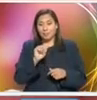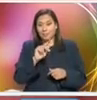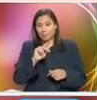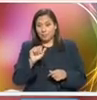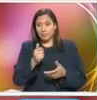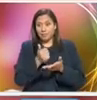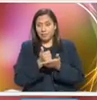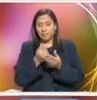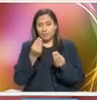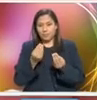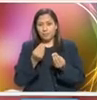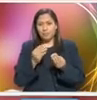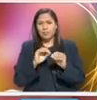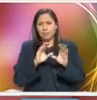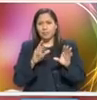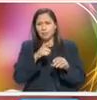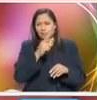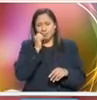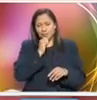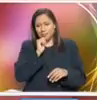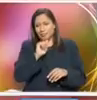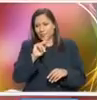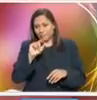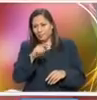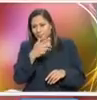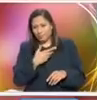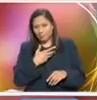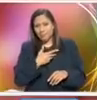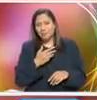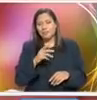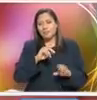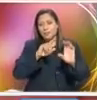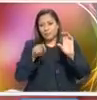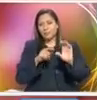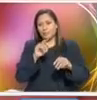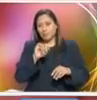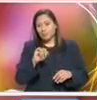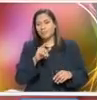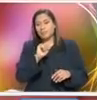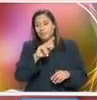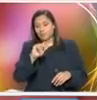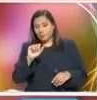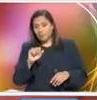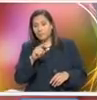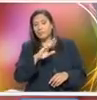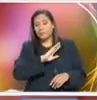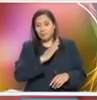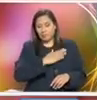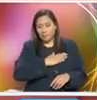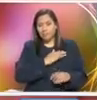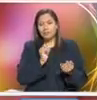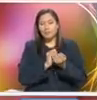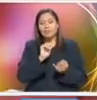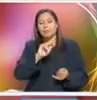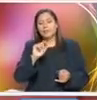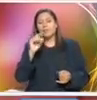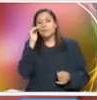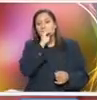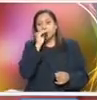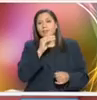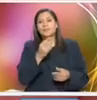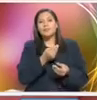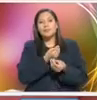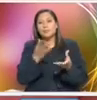a ayudar mucho. Están, por supuesto, como siempre, en las aplicaciones de tu ciudades, son aplicaciones que están en español y son aplicaciones